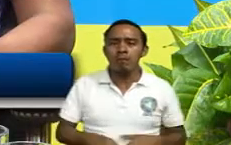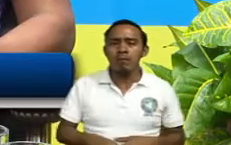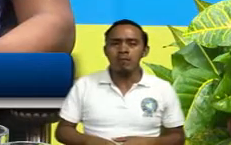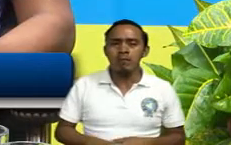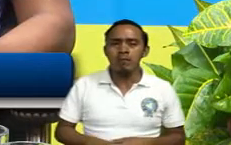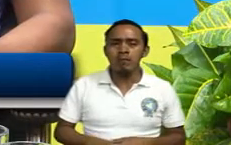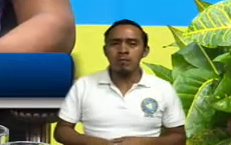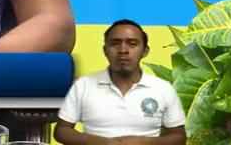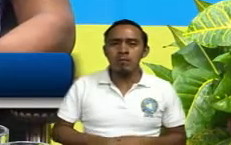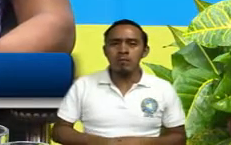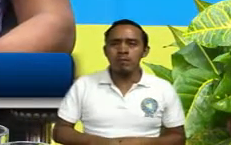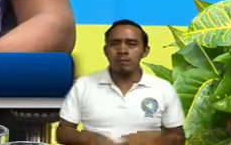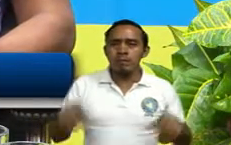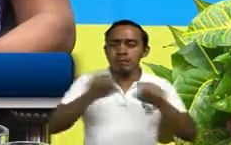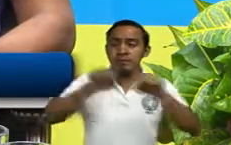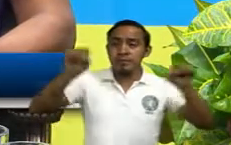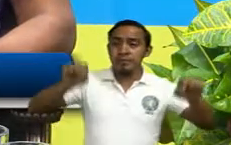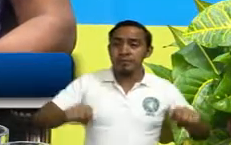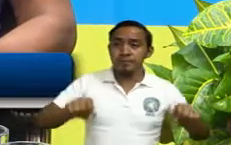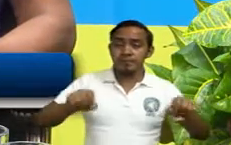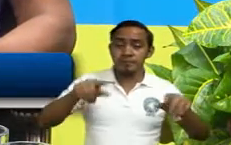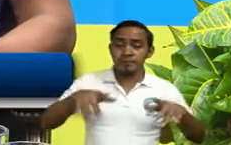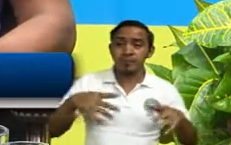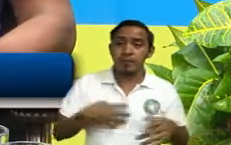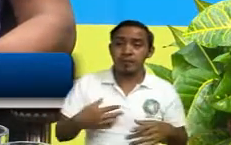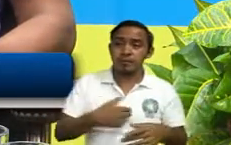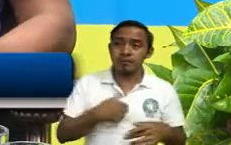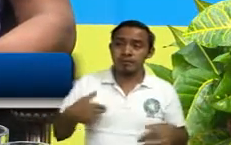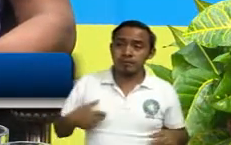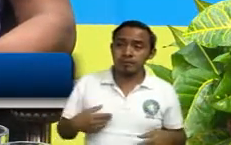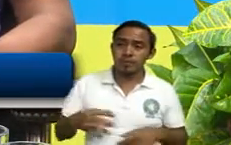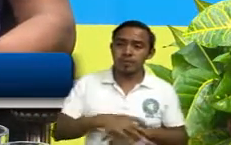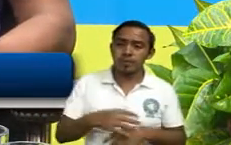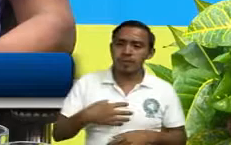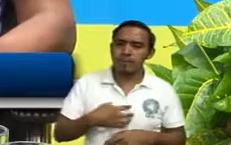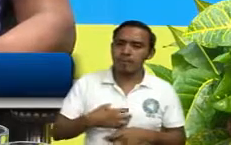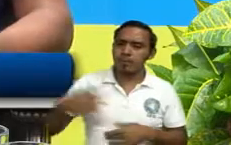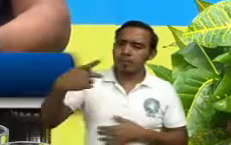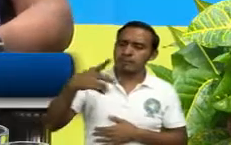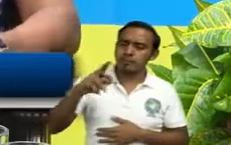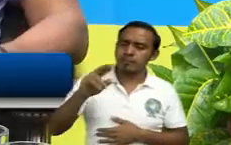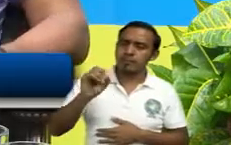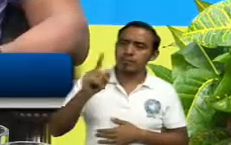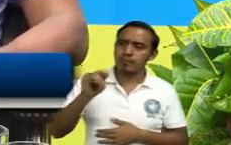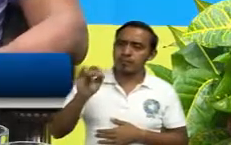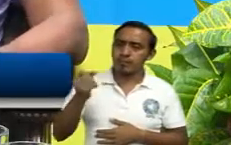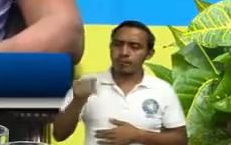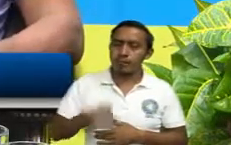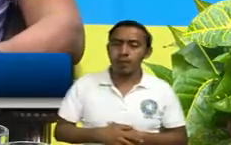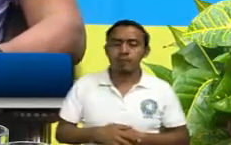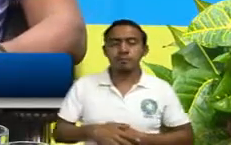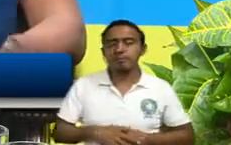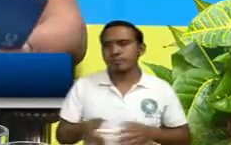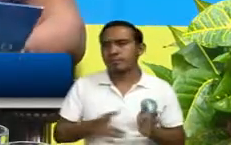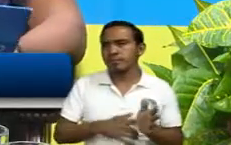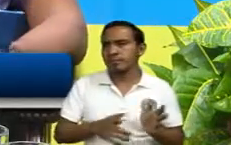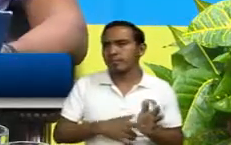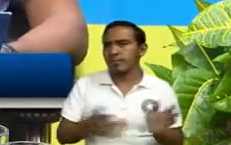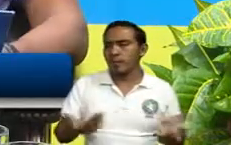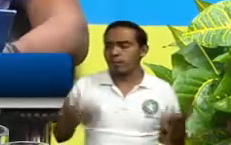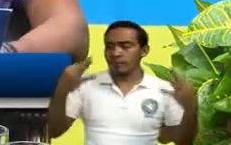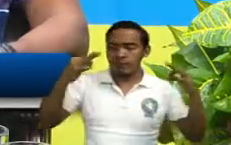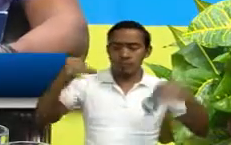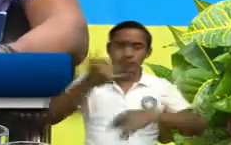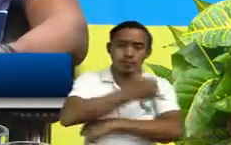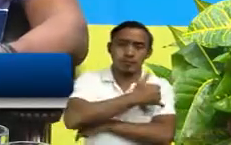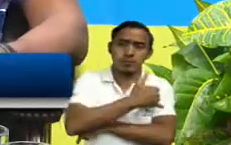para prótesis cobran mucha importancia a nivel nacional? En el hospital conocido